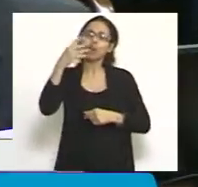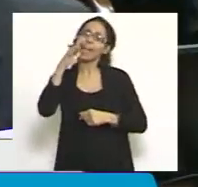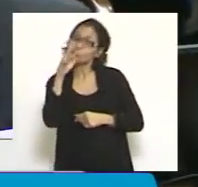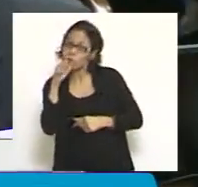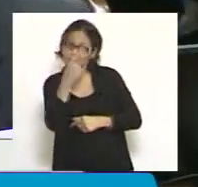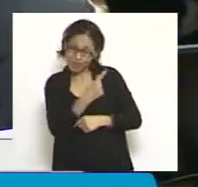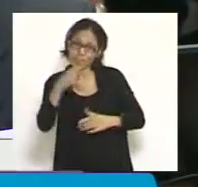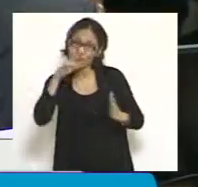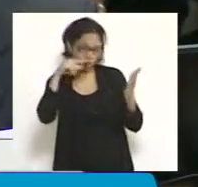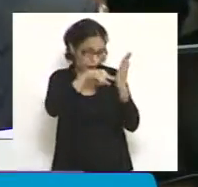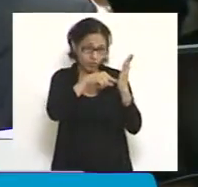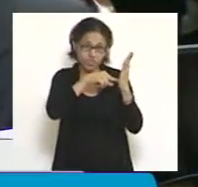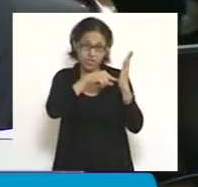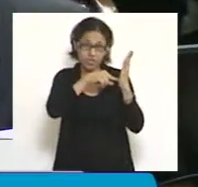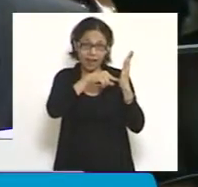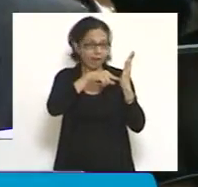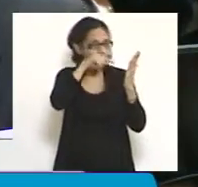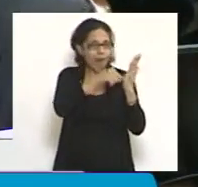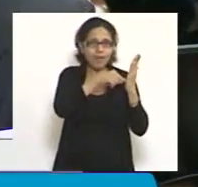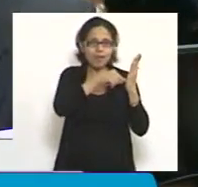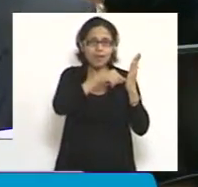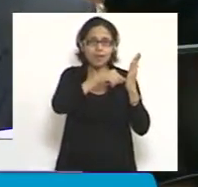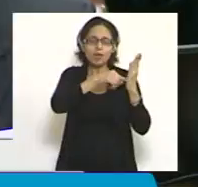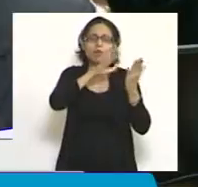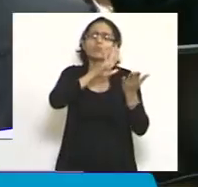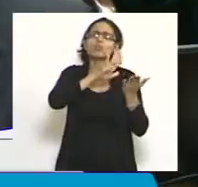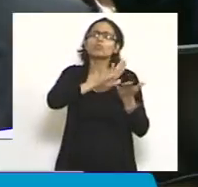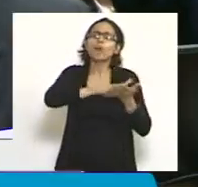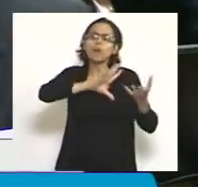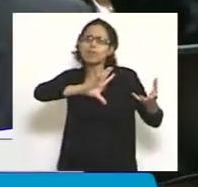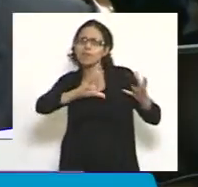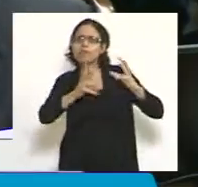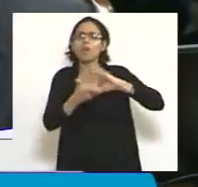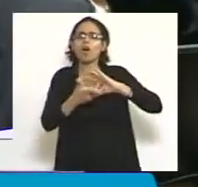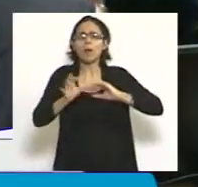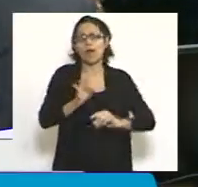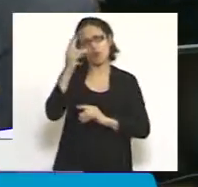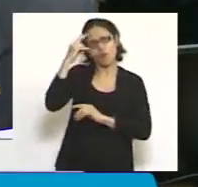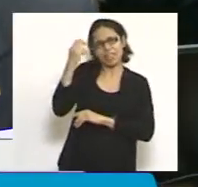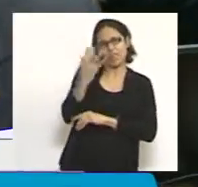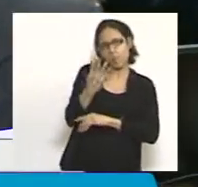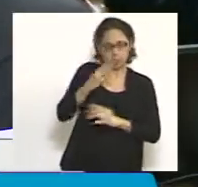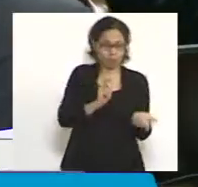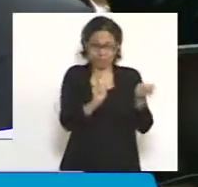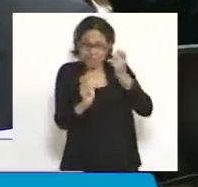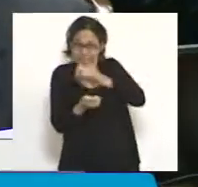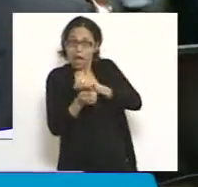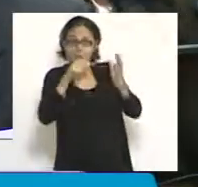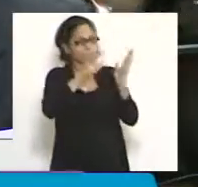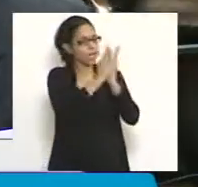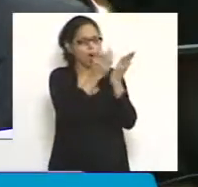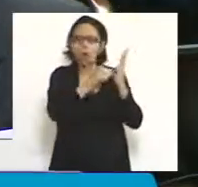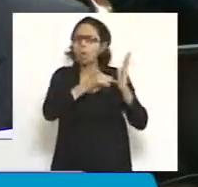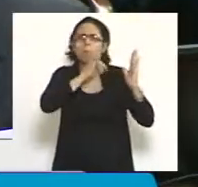la Constitución Nacional, después de la reforma de la Constitución del año 94, estableció que tiene